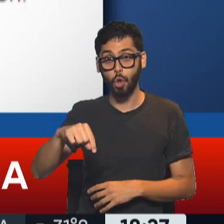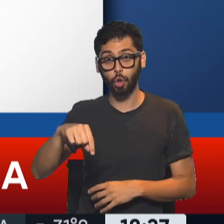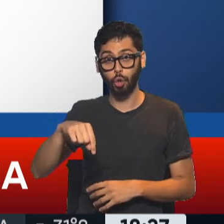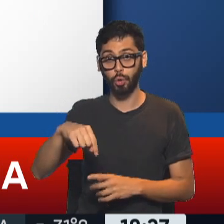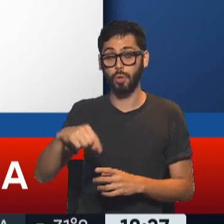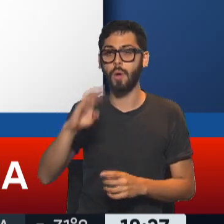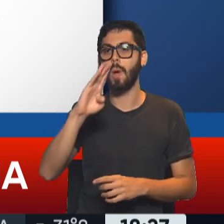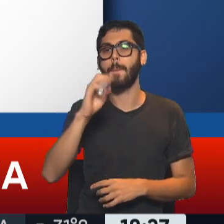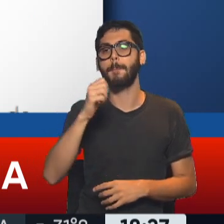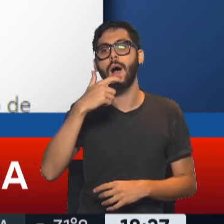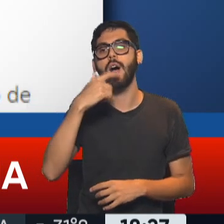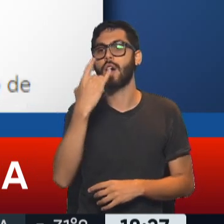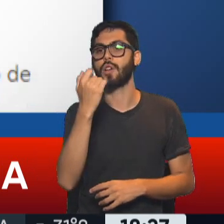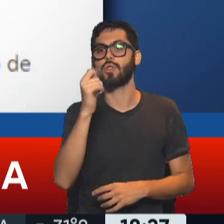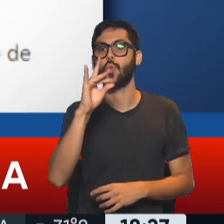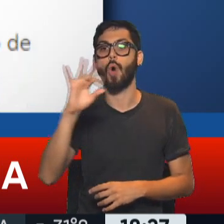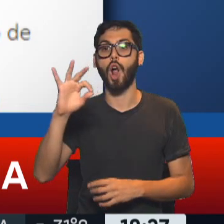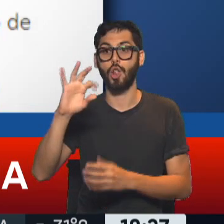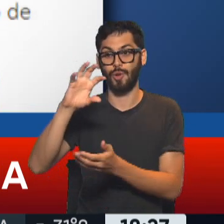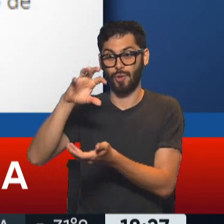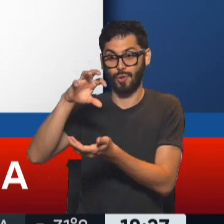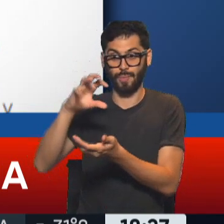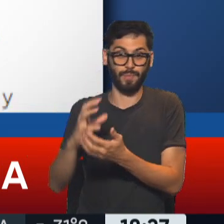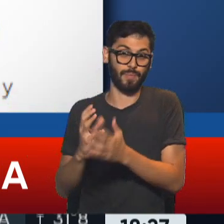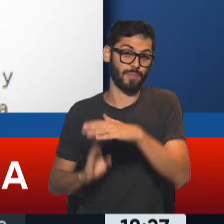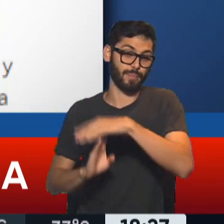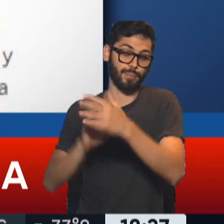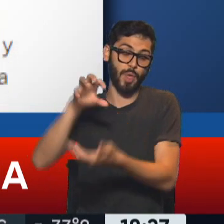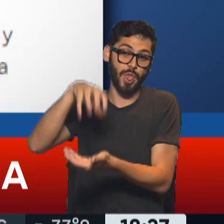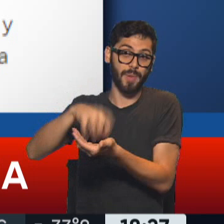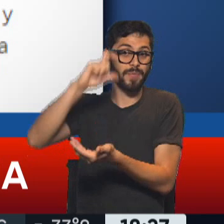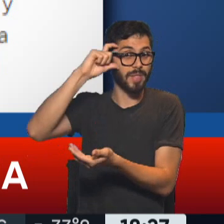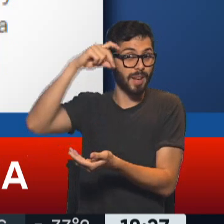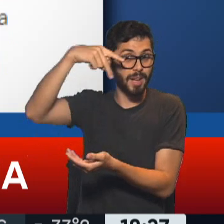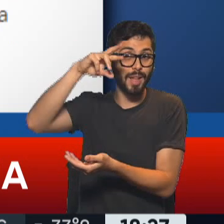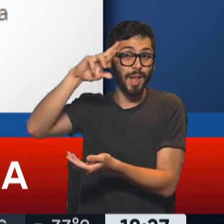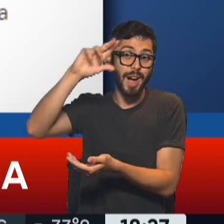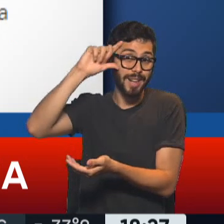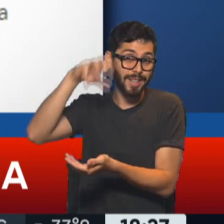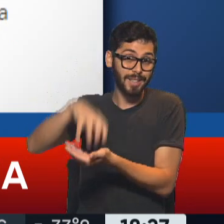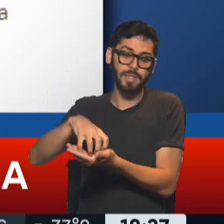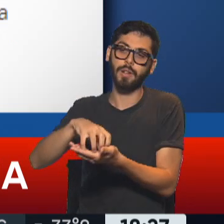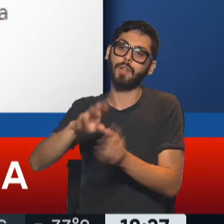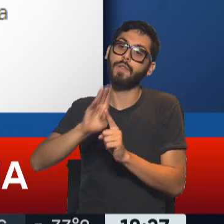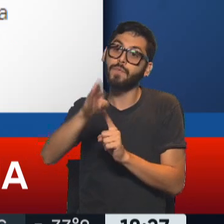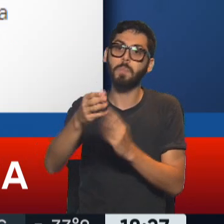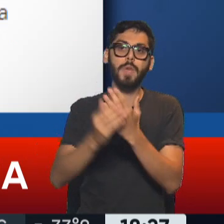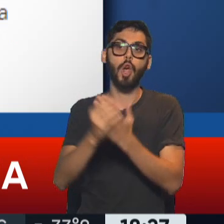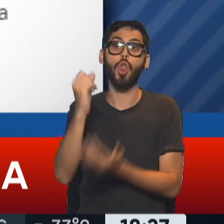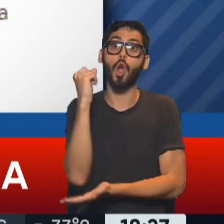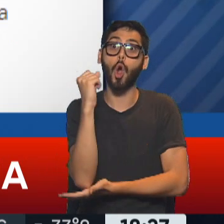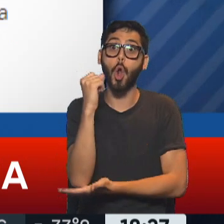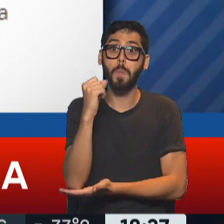Federico Basualdo, el titular del Ente Nacional Regulador de la Energía Eléctrica, estuvo en el Ministerio de Economía.